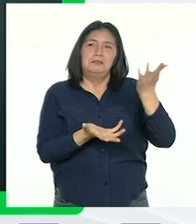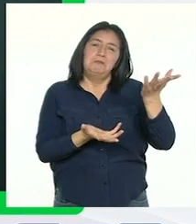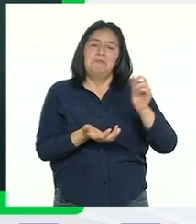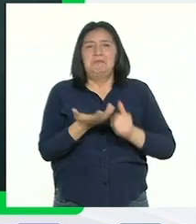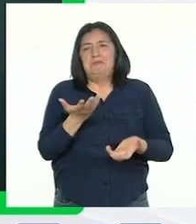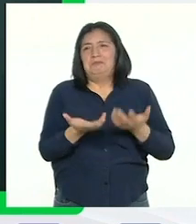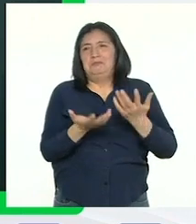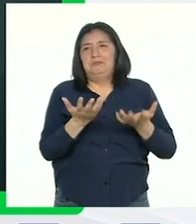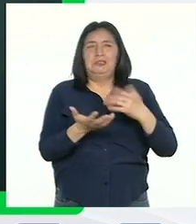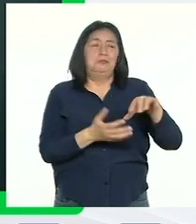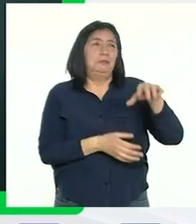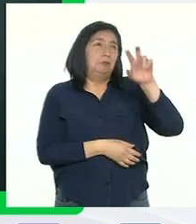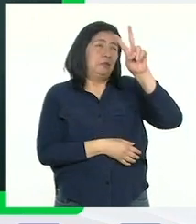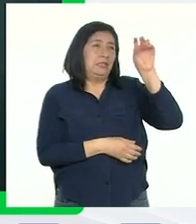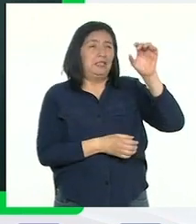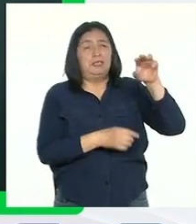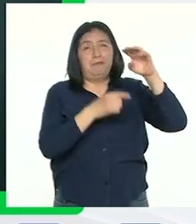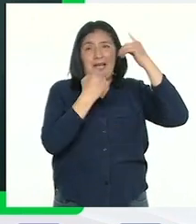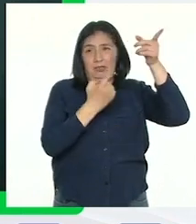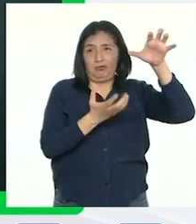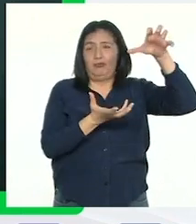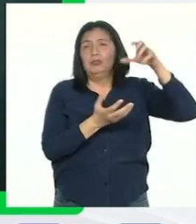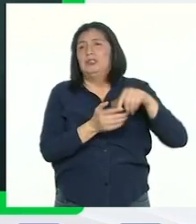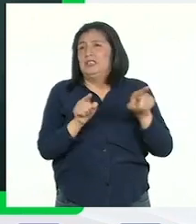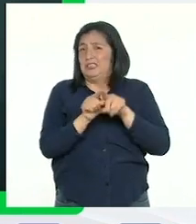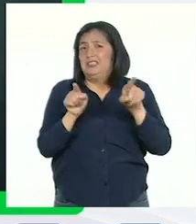el 20 de marzo, ¿no? Y por supuesto